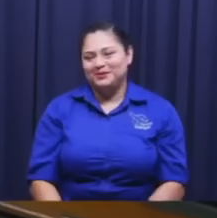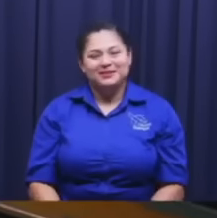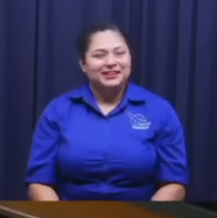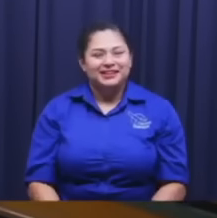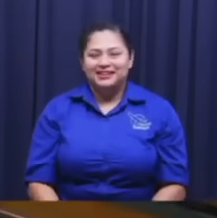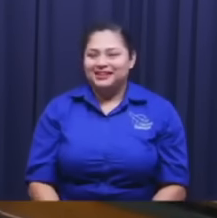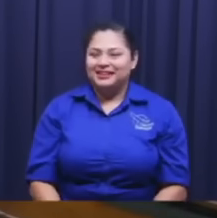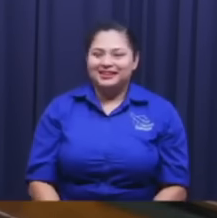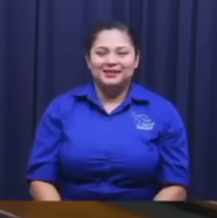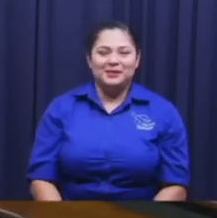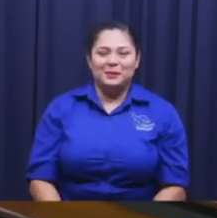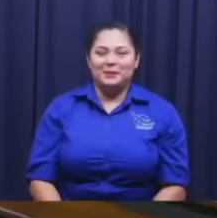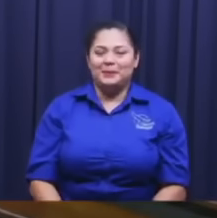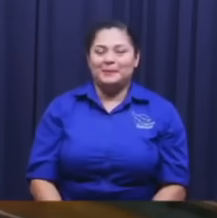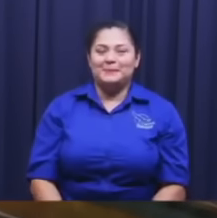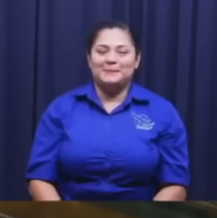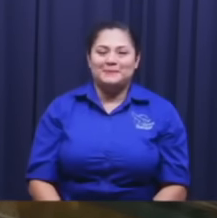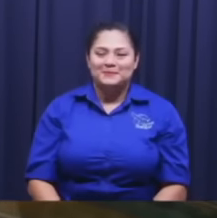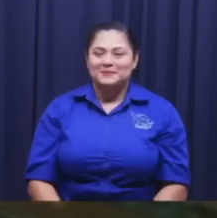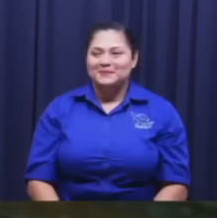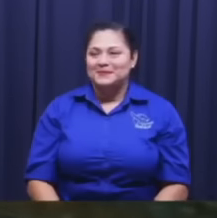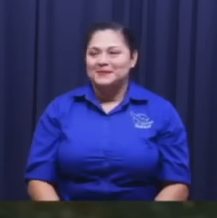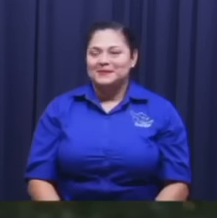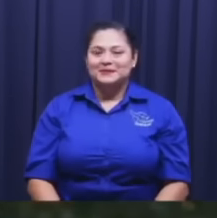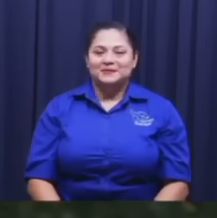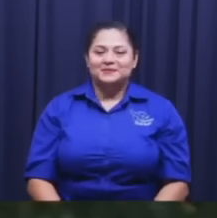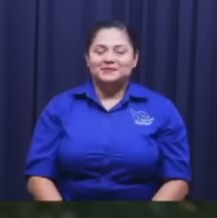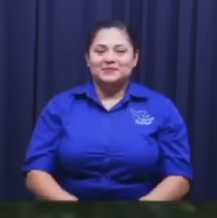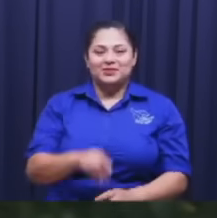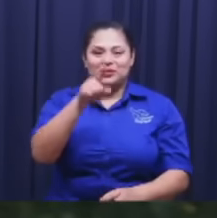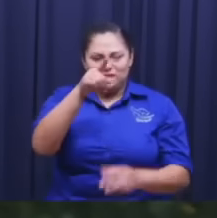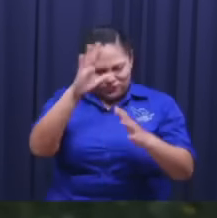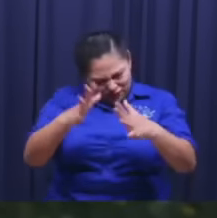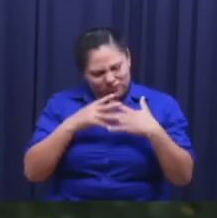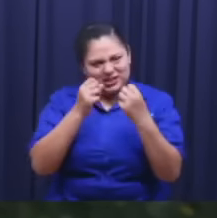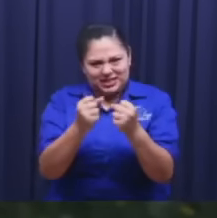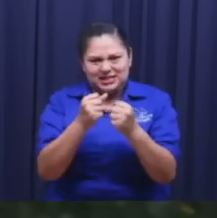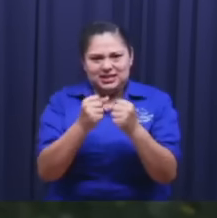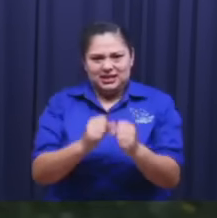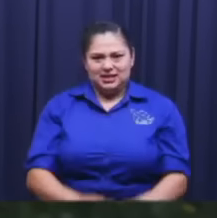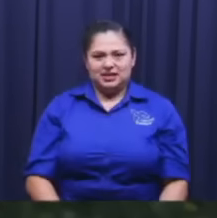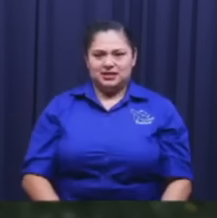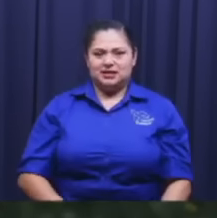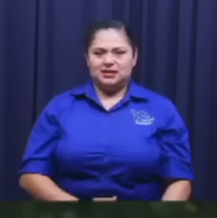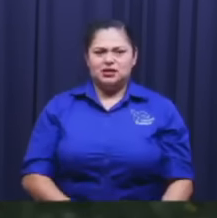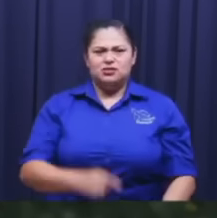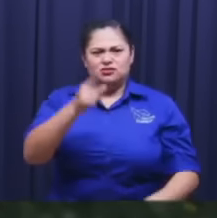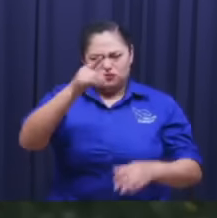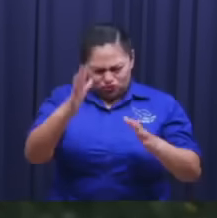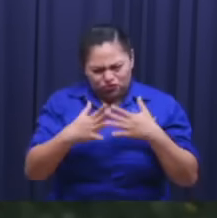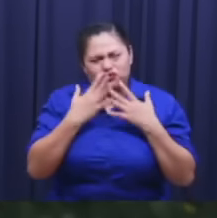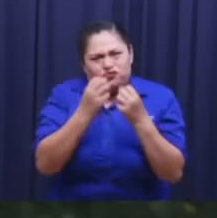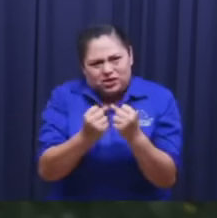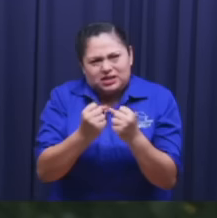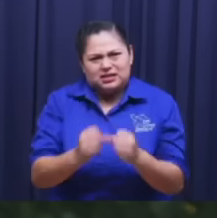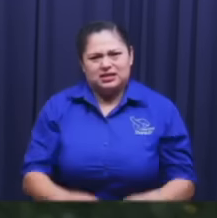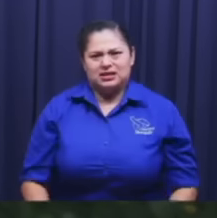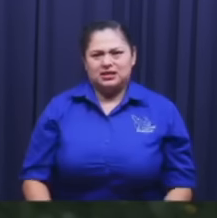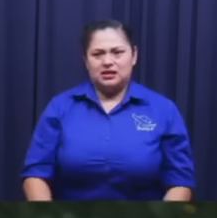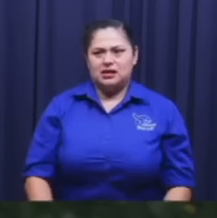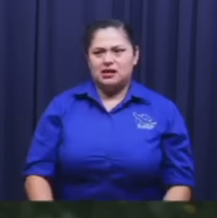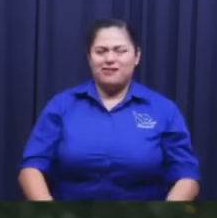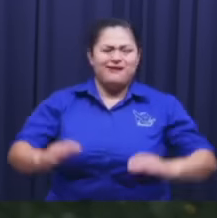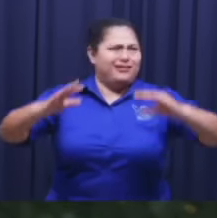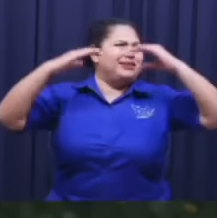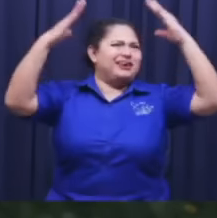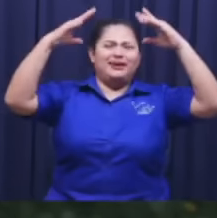Resiste. Resiste. Hay una